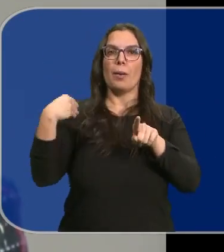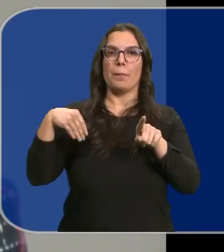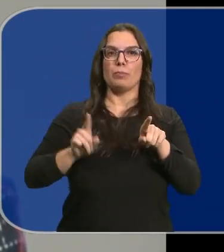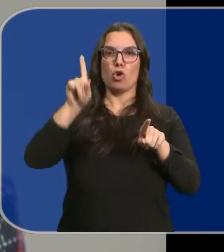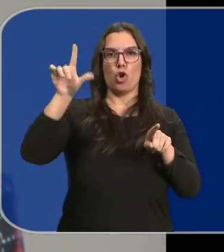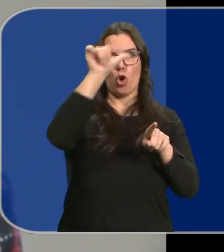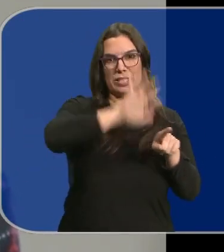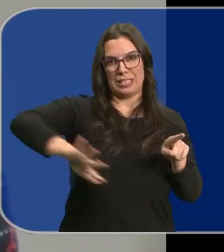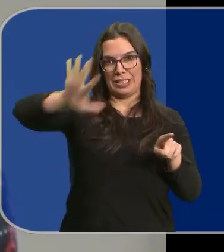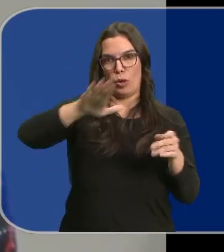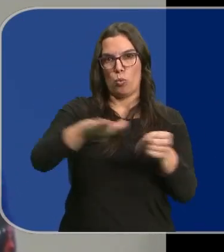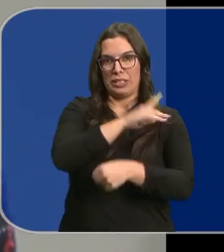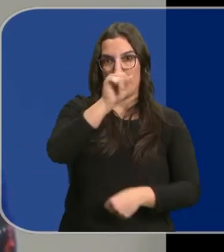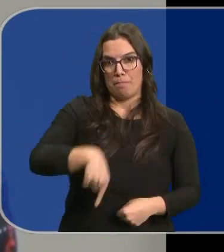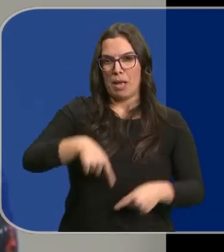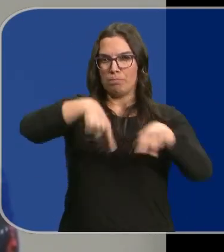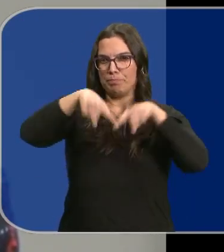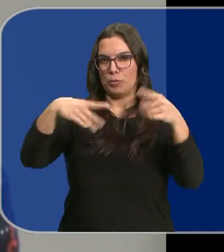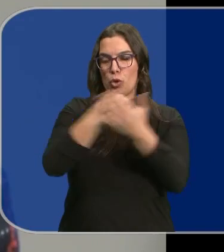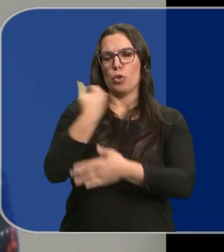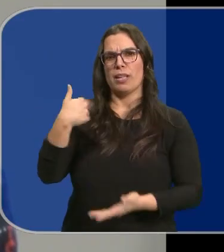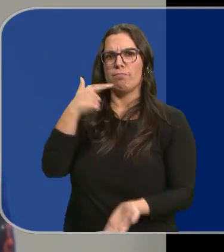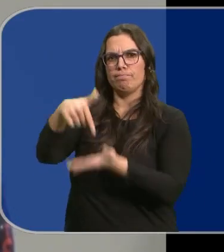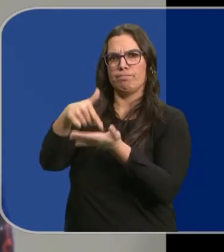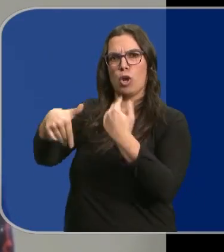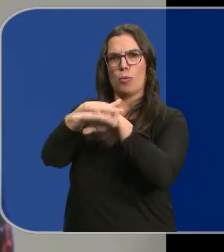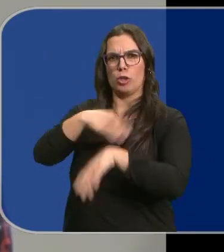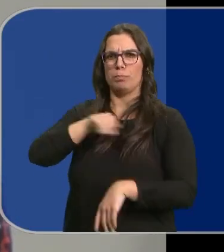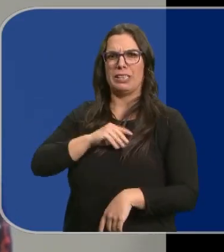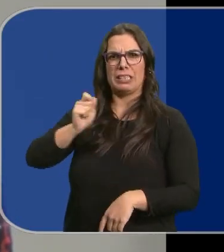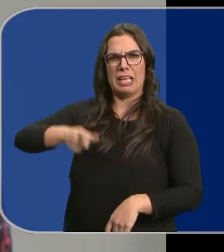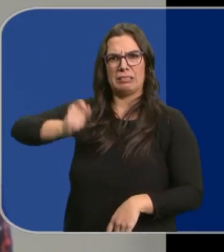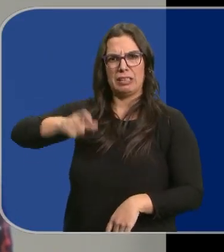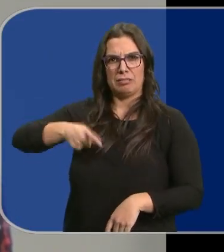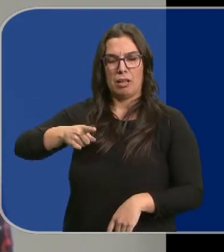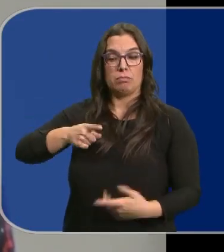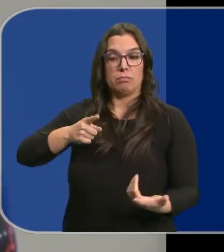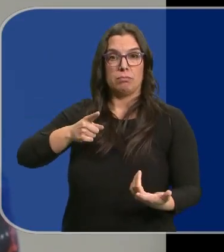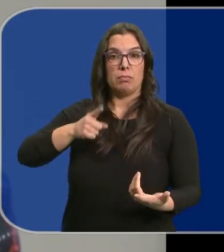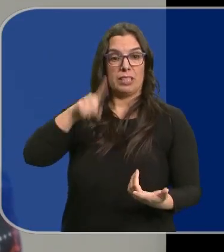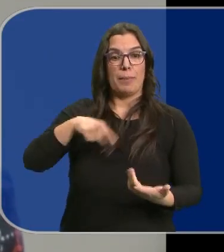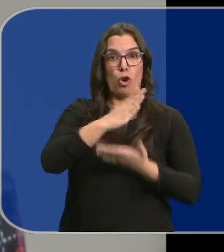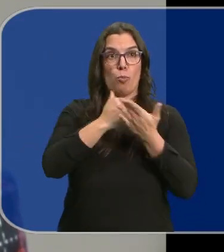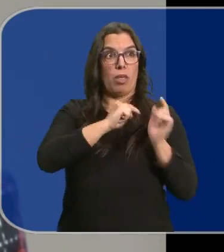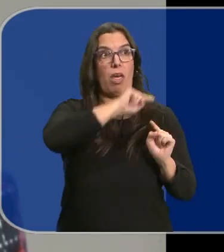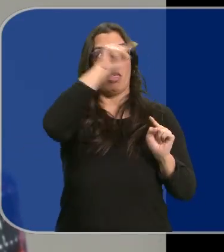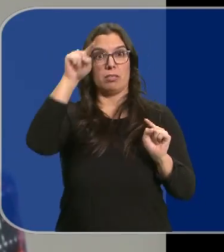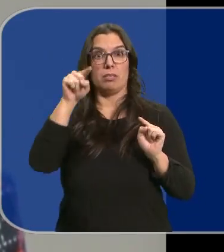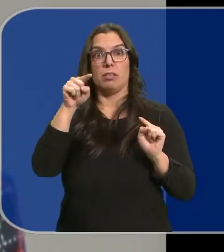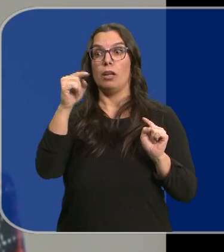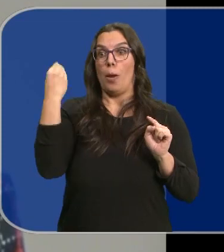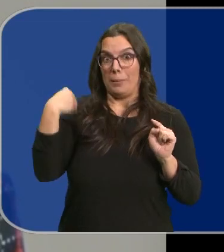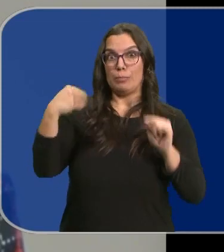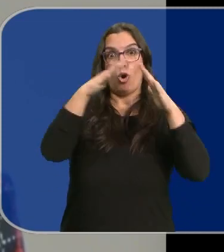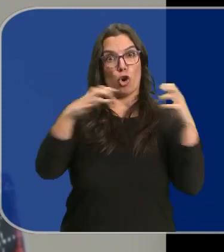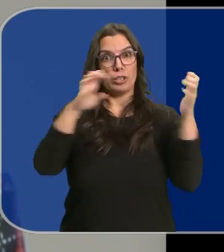del noroeste. Estas exigencias ya se han trasladado al Gobierno estatal en numerosas ocasiones junto a nuestras comunidades vecinas o desde las propias